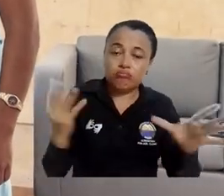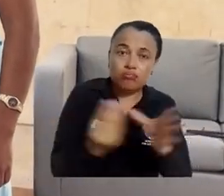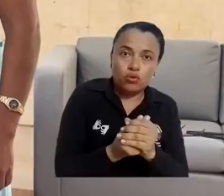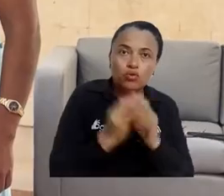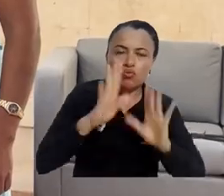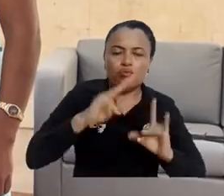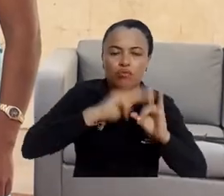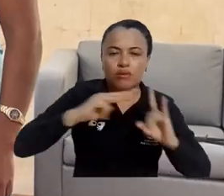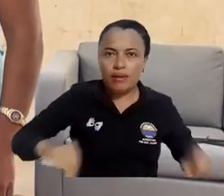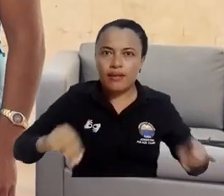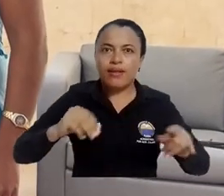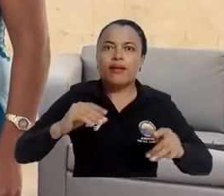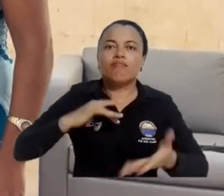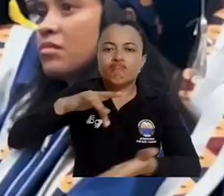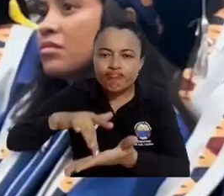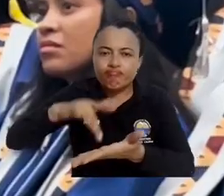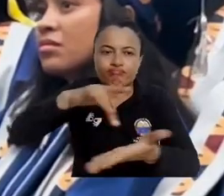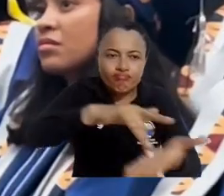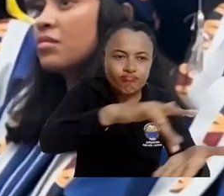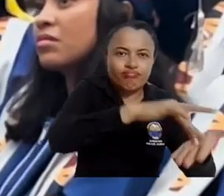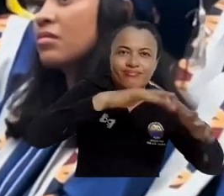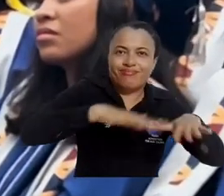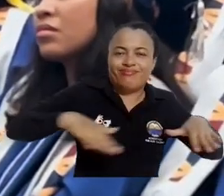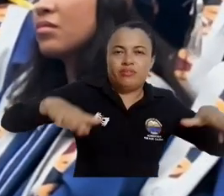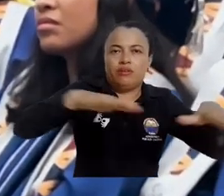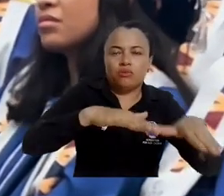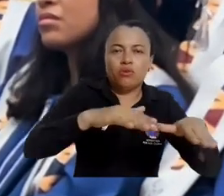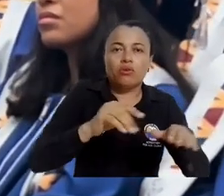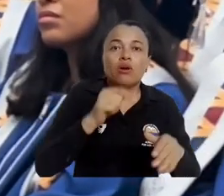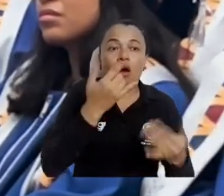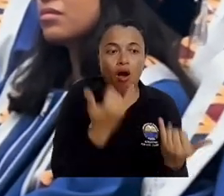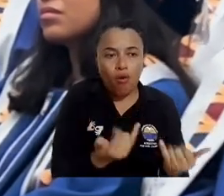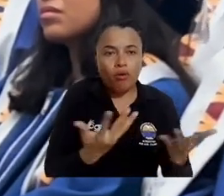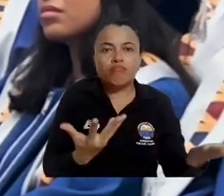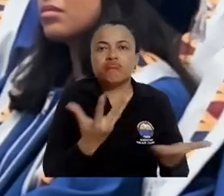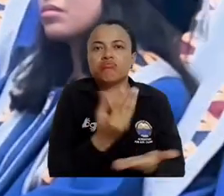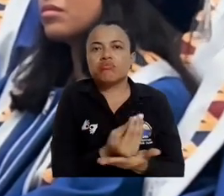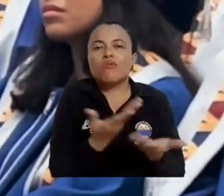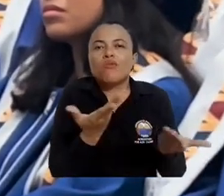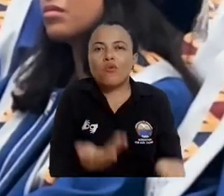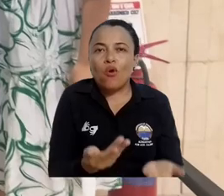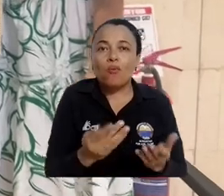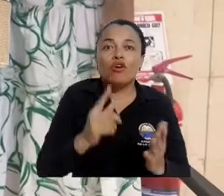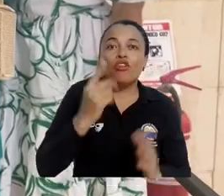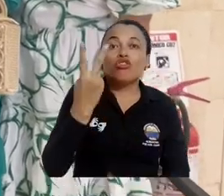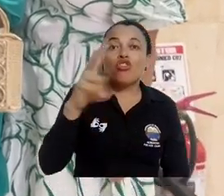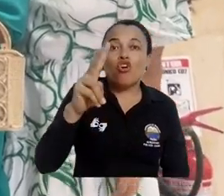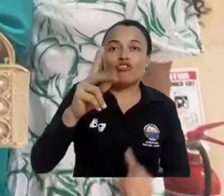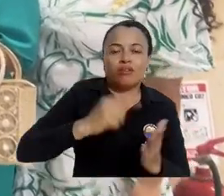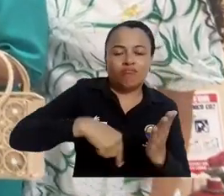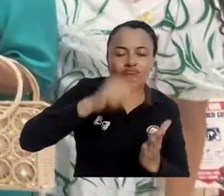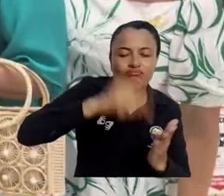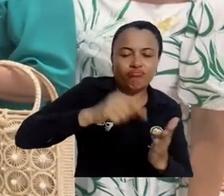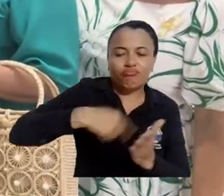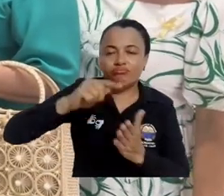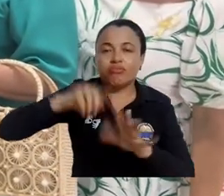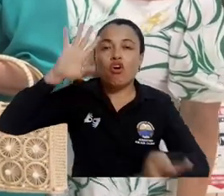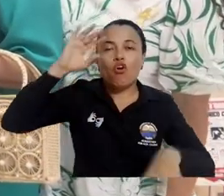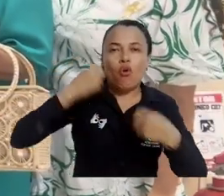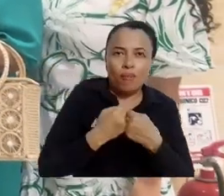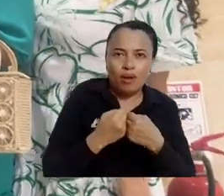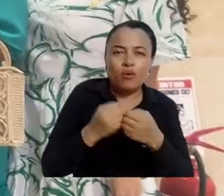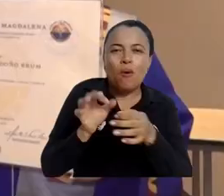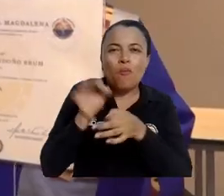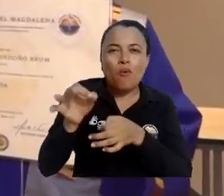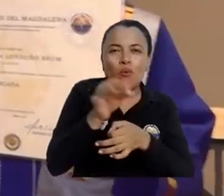ha sido sin duda la estrategia de inclusión con la que Unimagdalena llega a las comunidades. Sus más recientes resultados se evidencian